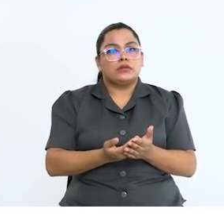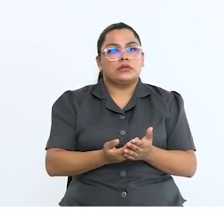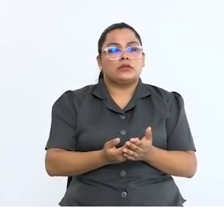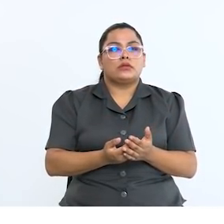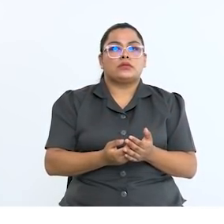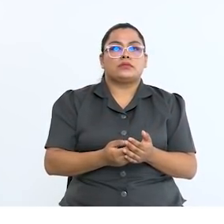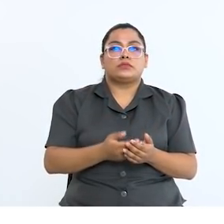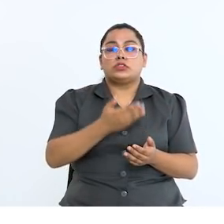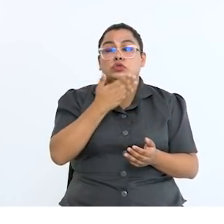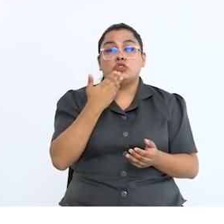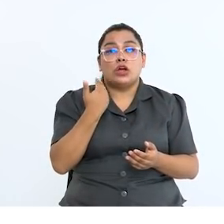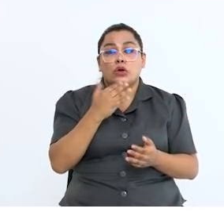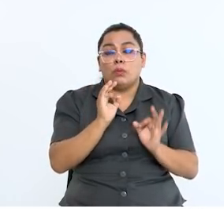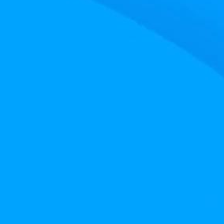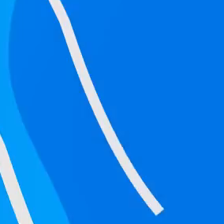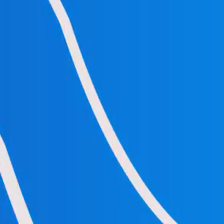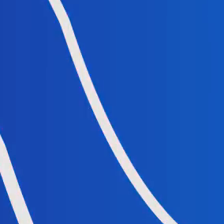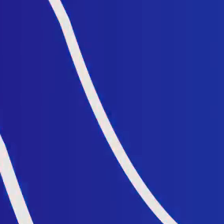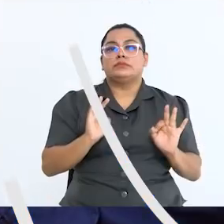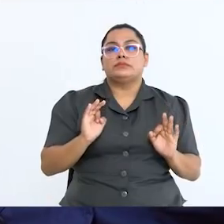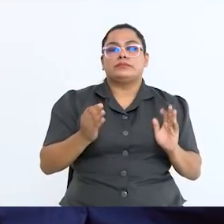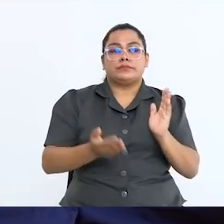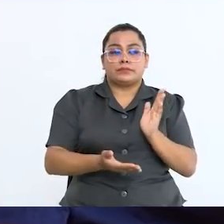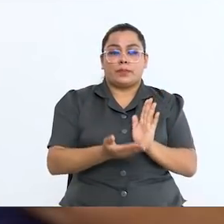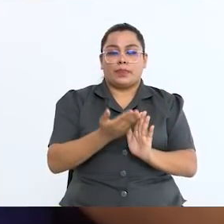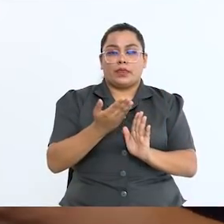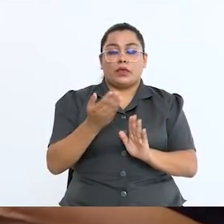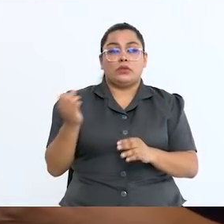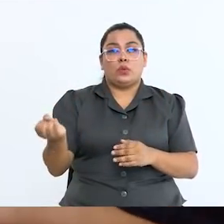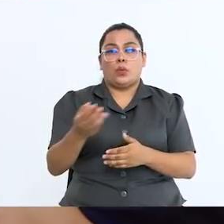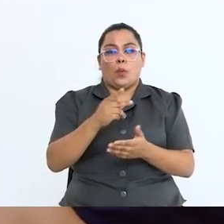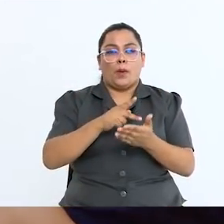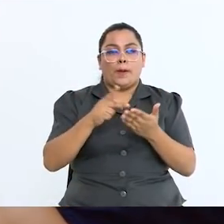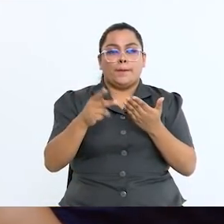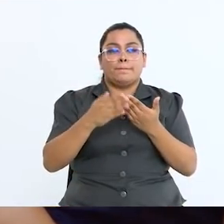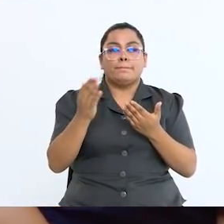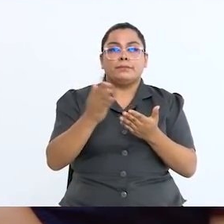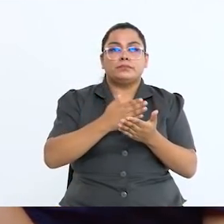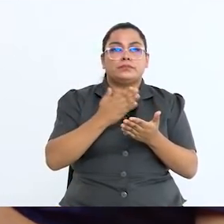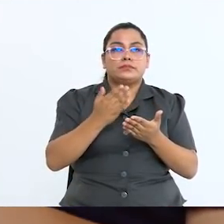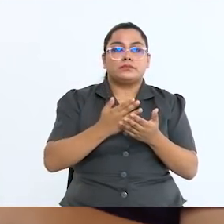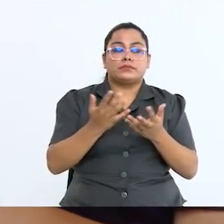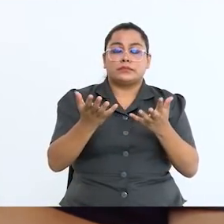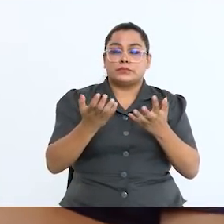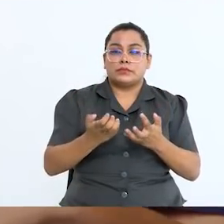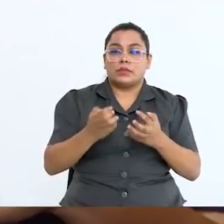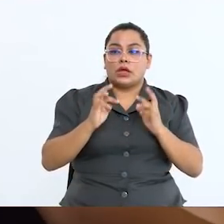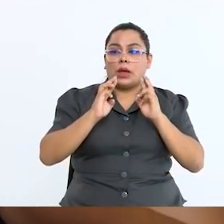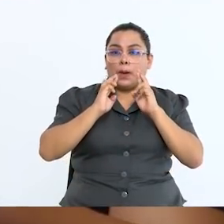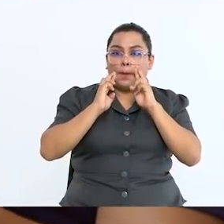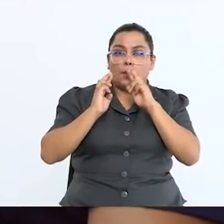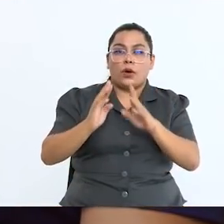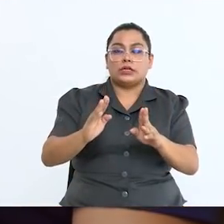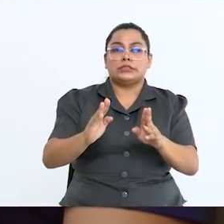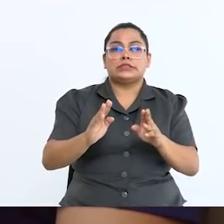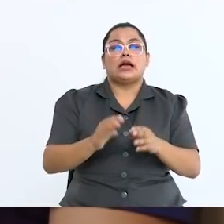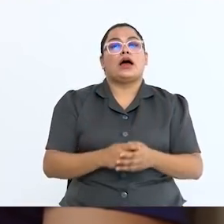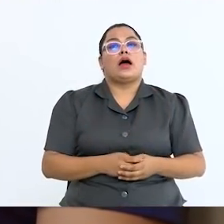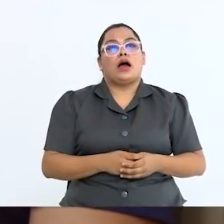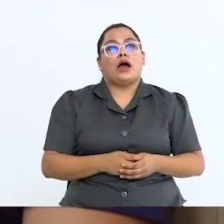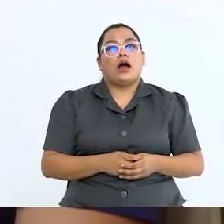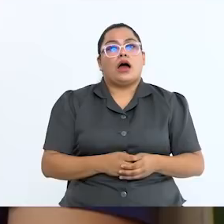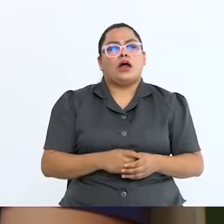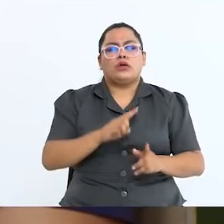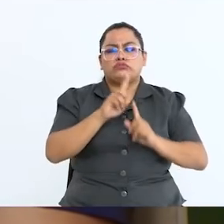una condición de calidad. El desarrollo de los nuevos programas de estudio pretende darle respuesta a